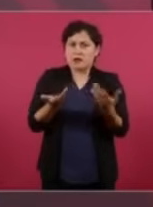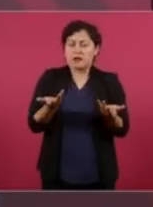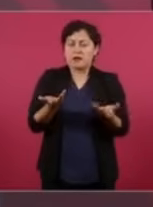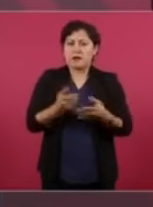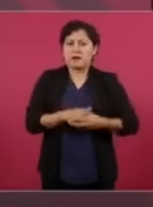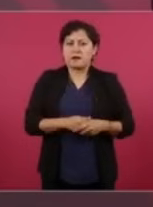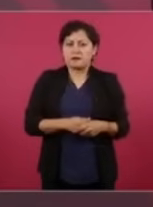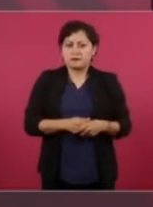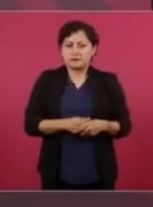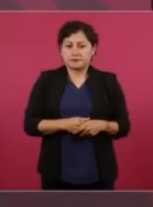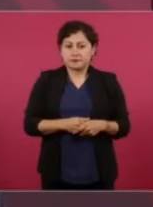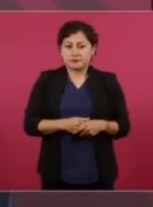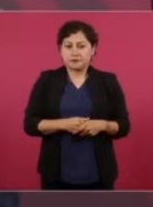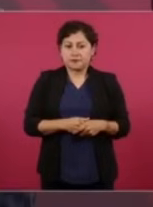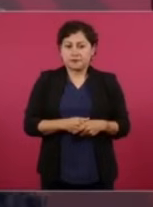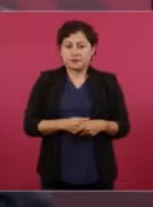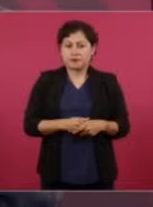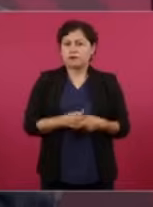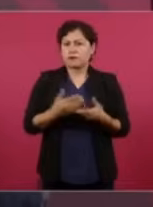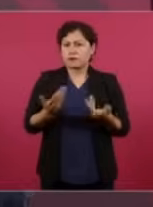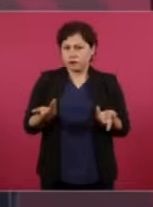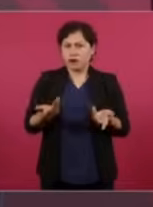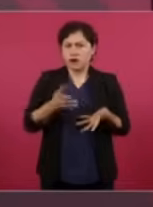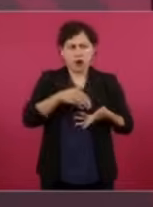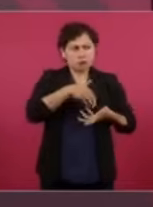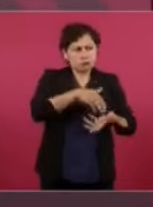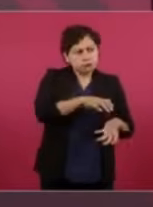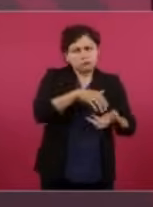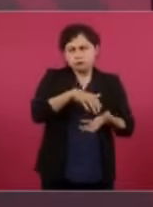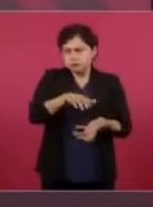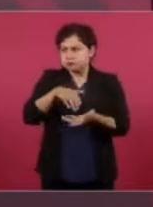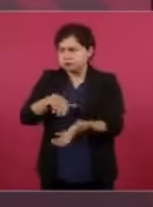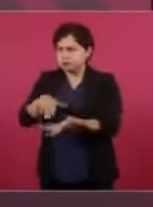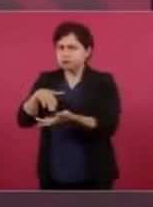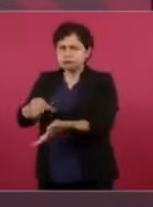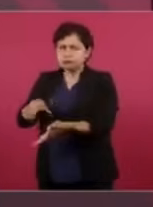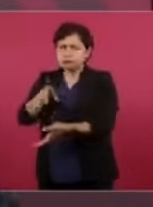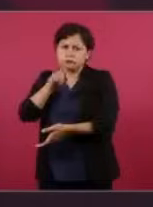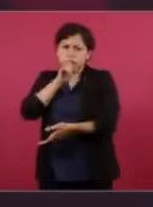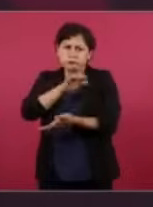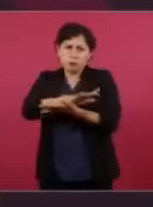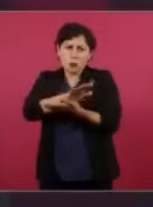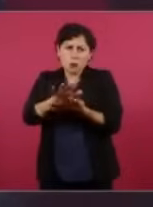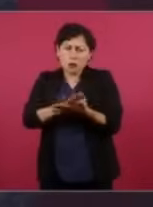Entonces hicieron desayunos, pues modestos,